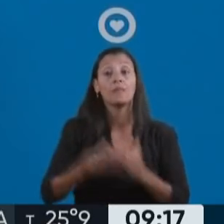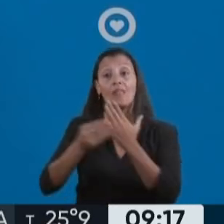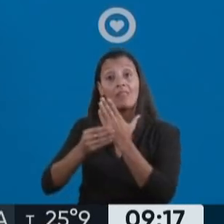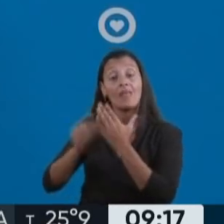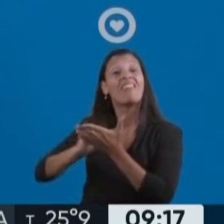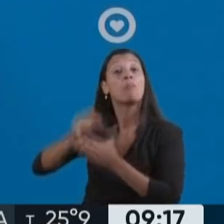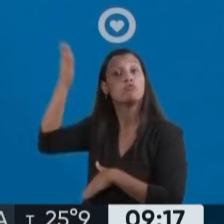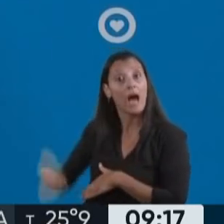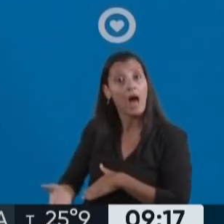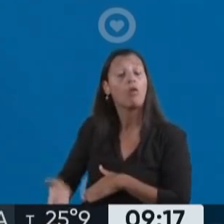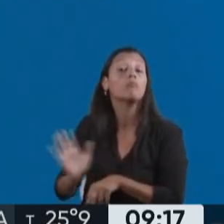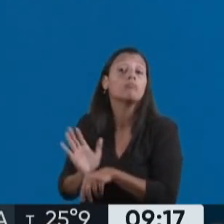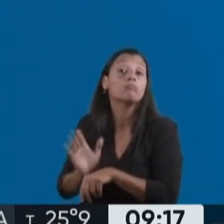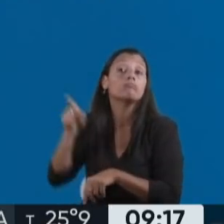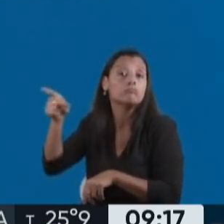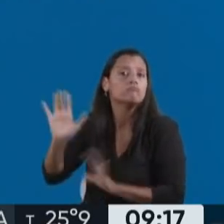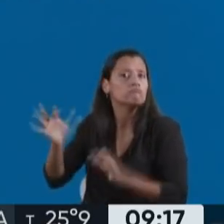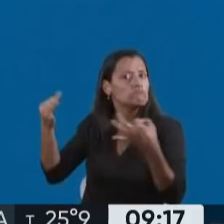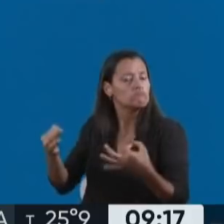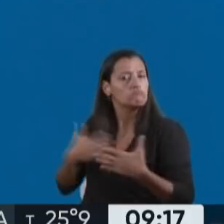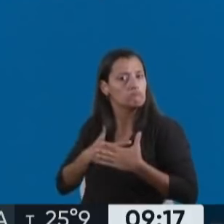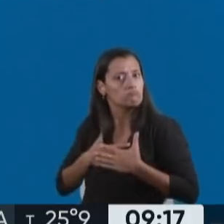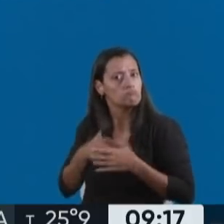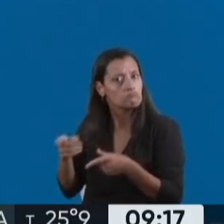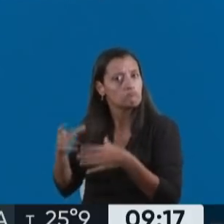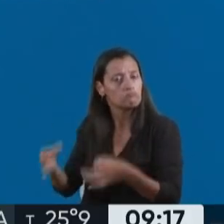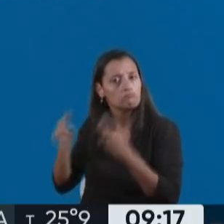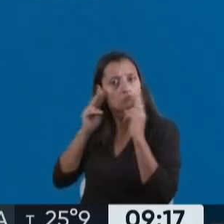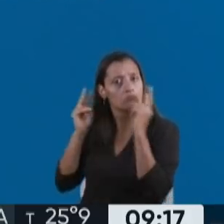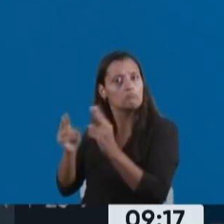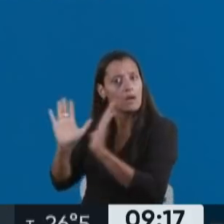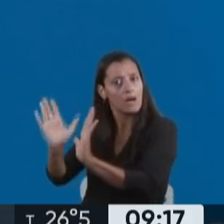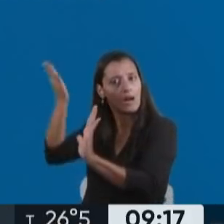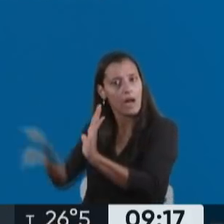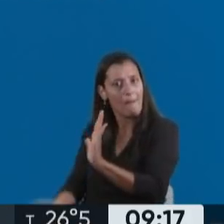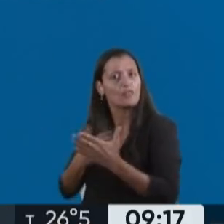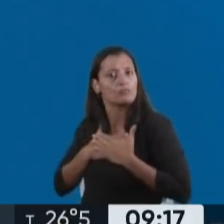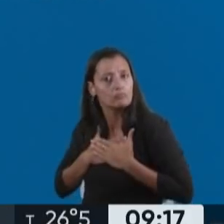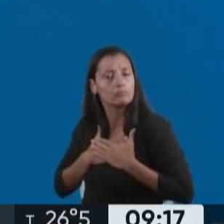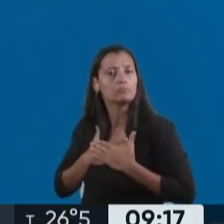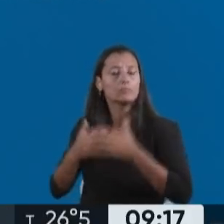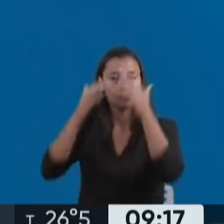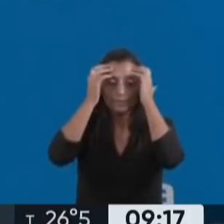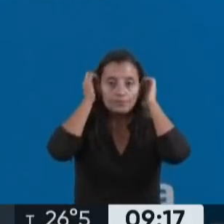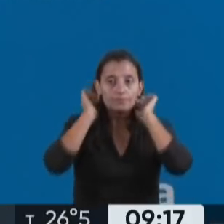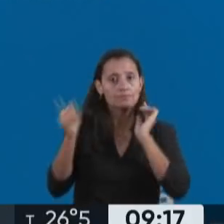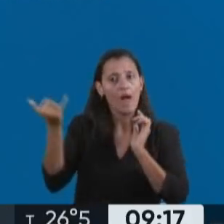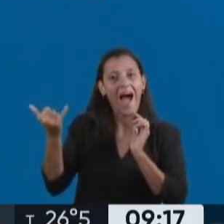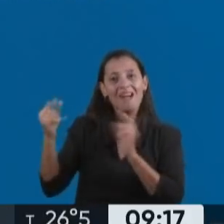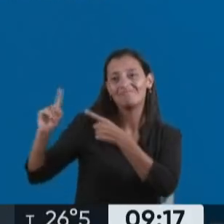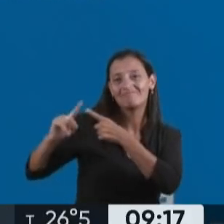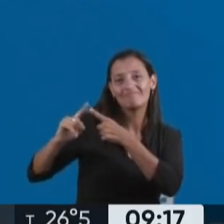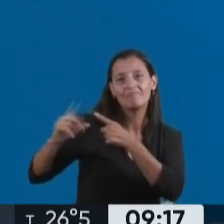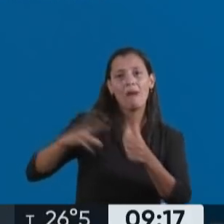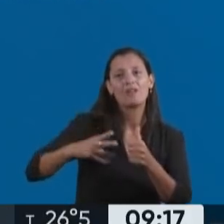Moró es un diputado estimado y en mi caso personal, a quien le tengo además mucho afecto y mucha historia personal compartida